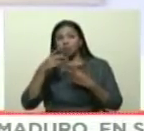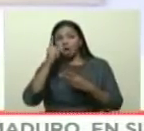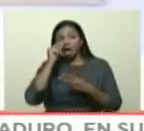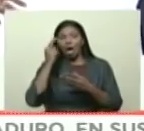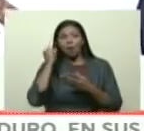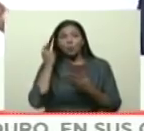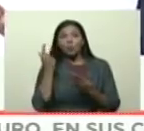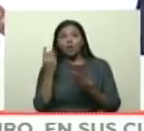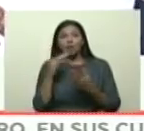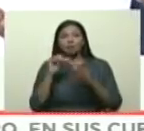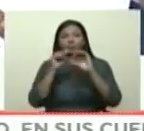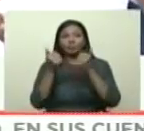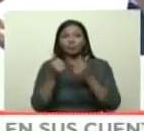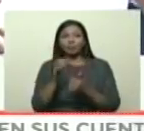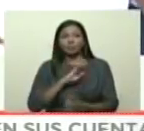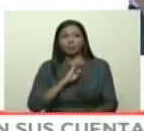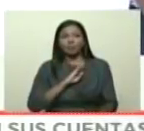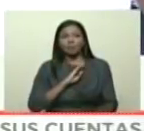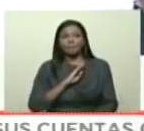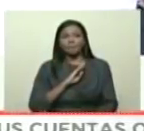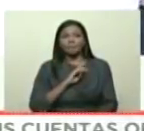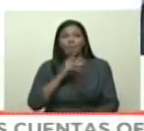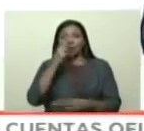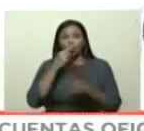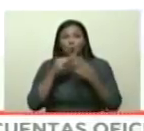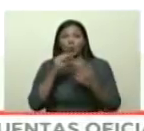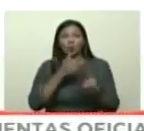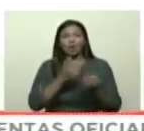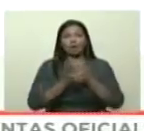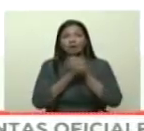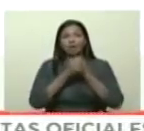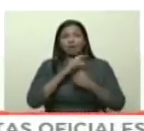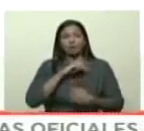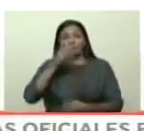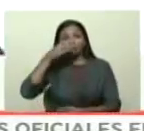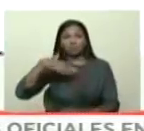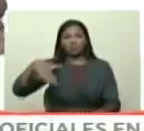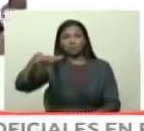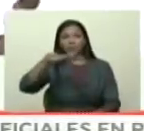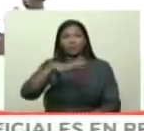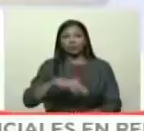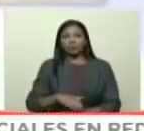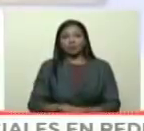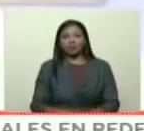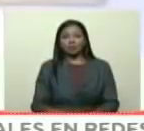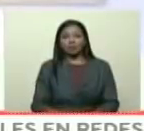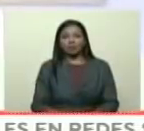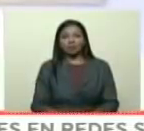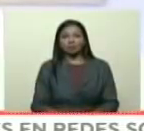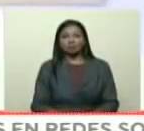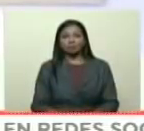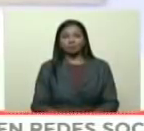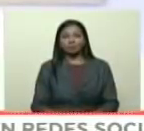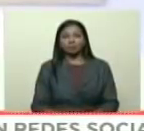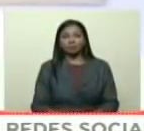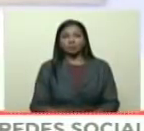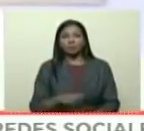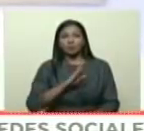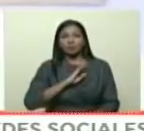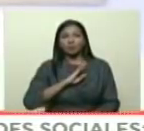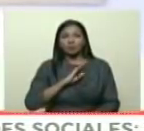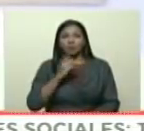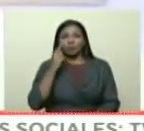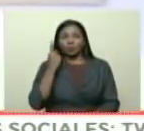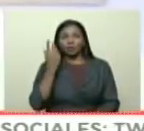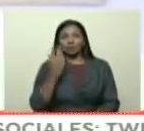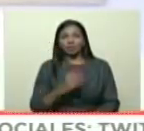actriz legendaria y querida de nuestro pueblo. a Lilian Blasser también.